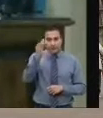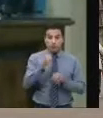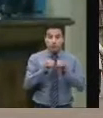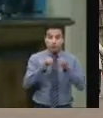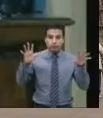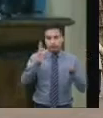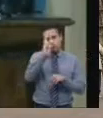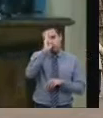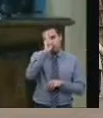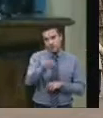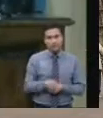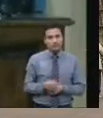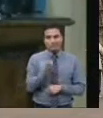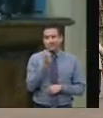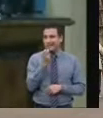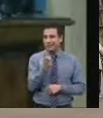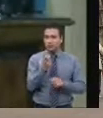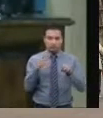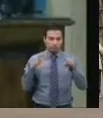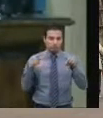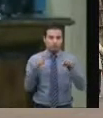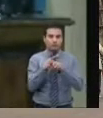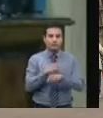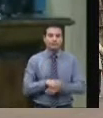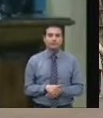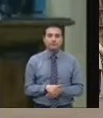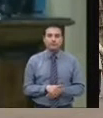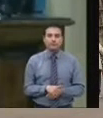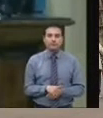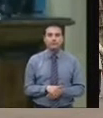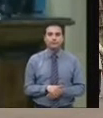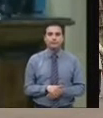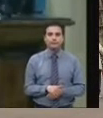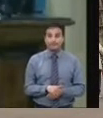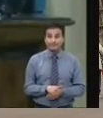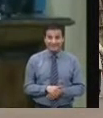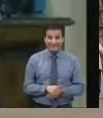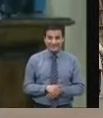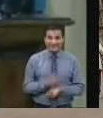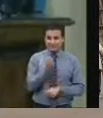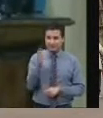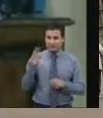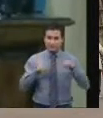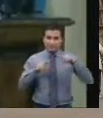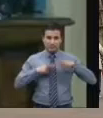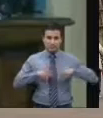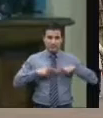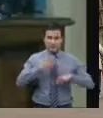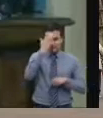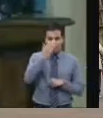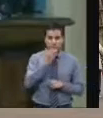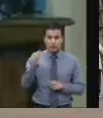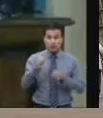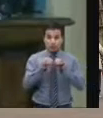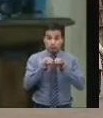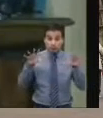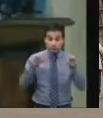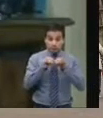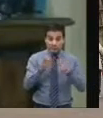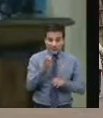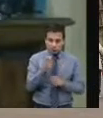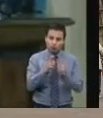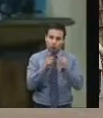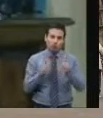del principio de equidad en las contiendas. Dichas conductas, sin lugar a dudas, generaron una ventaja indebida